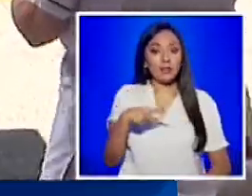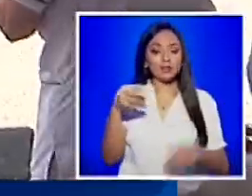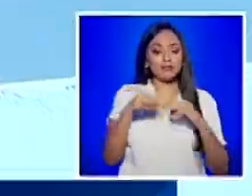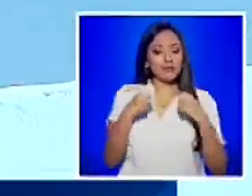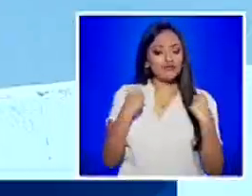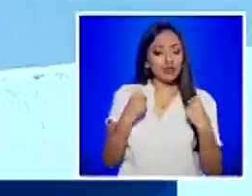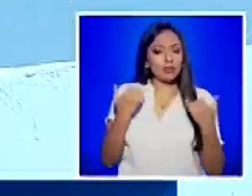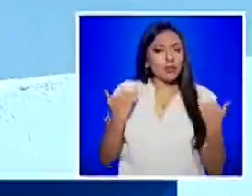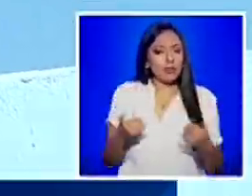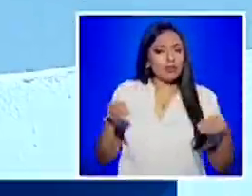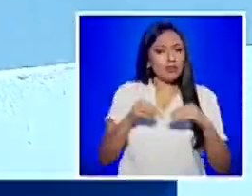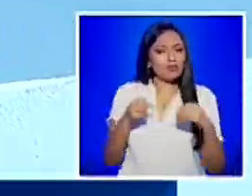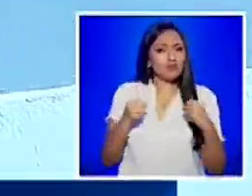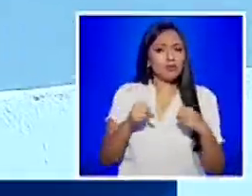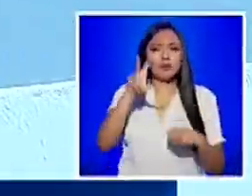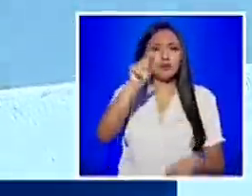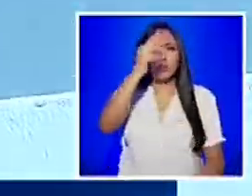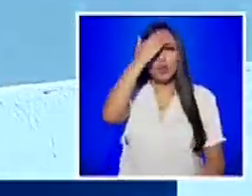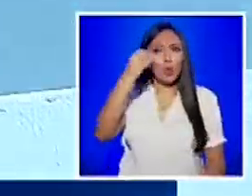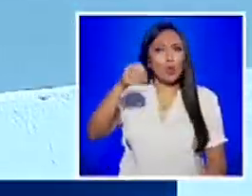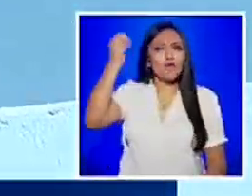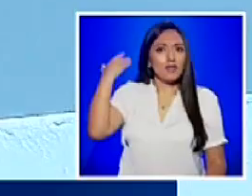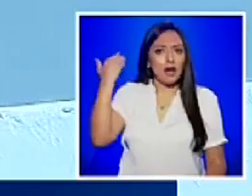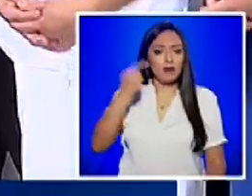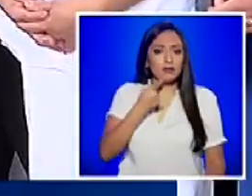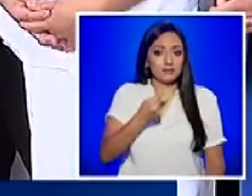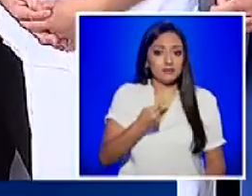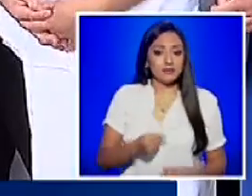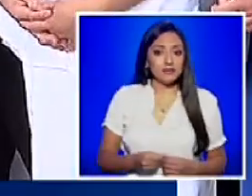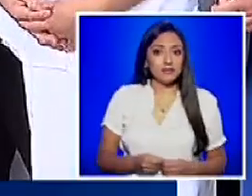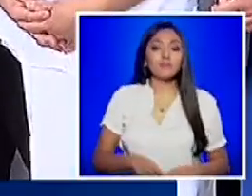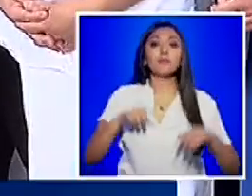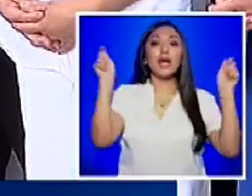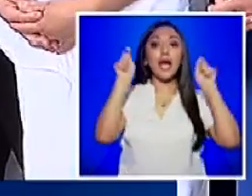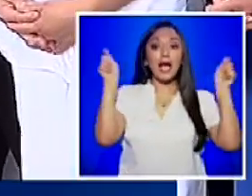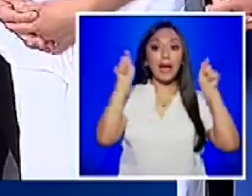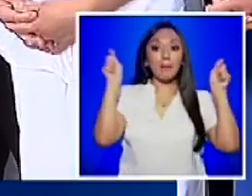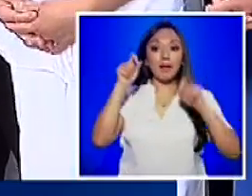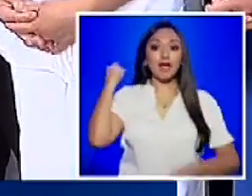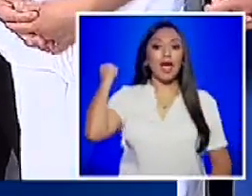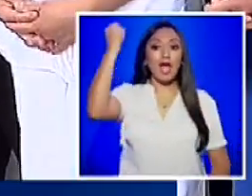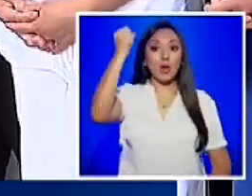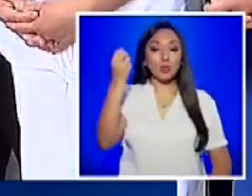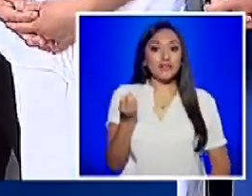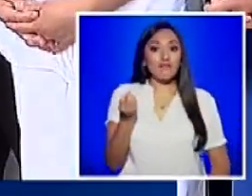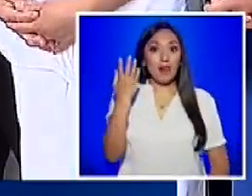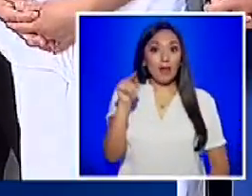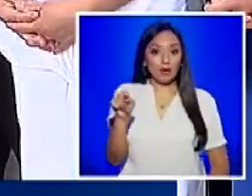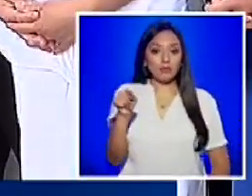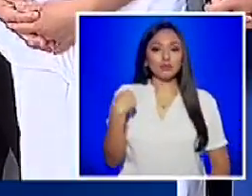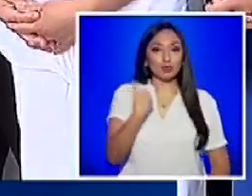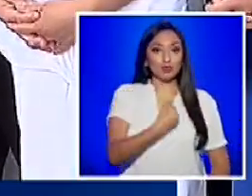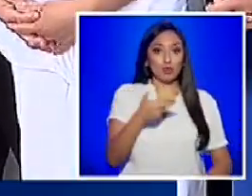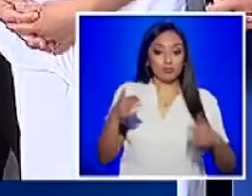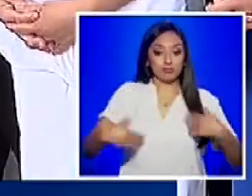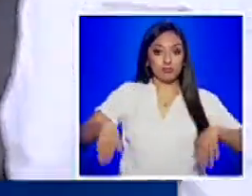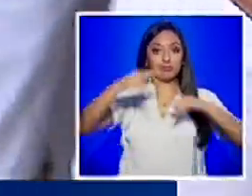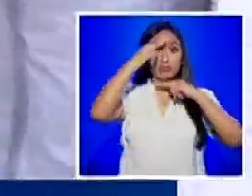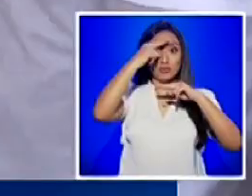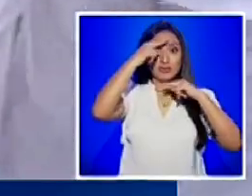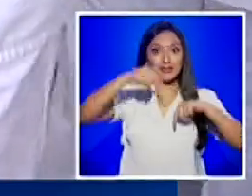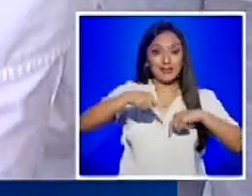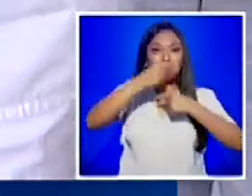fuertes que nunca, no nos olviden. La campaña Héroes de Blanco, impulsada por los noticieros de comunidad de